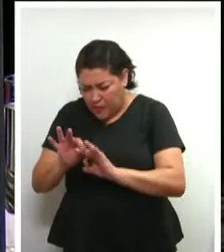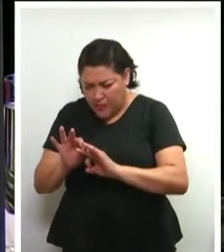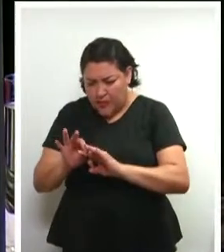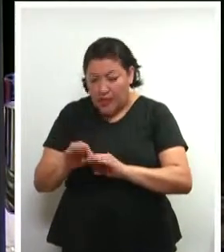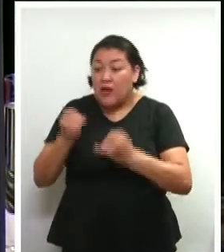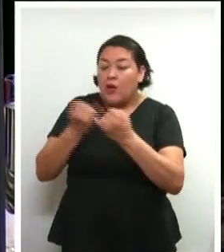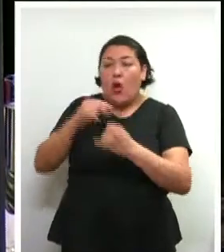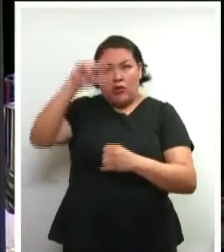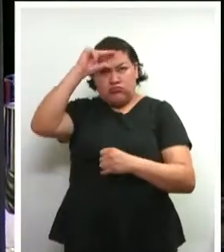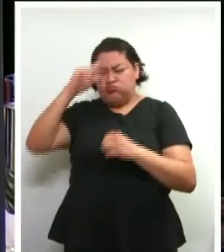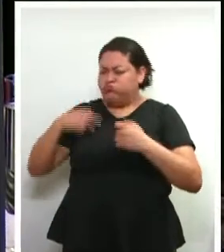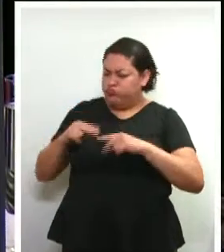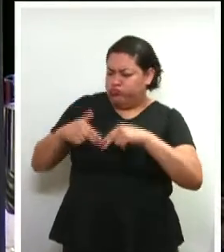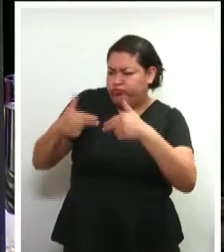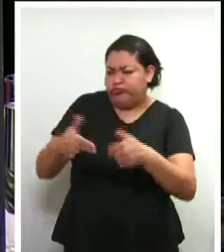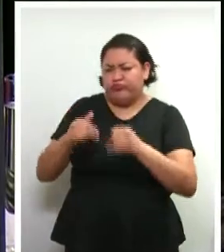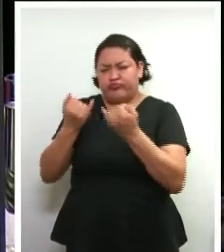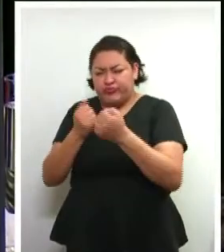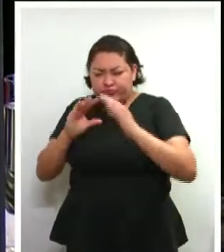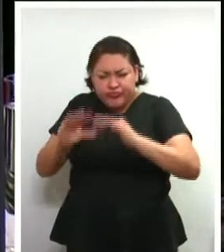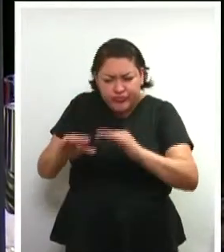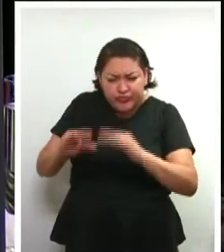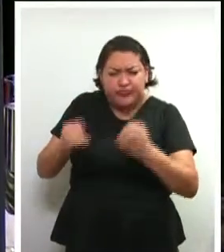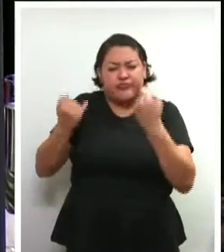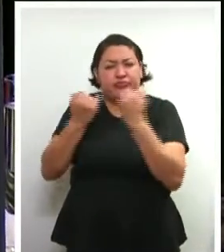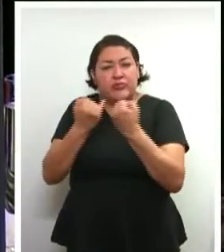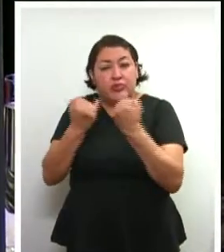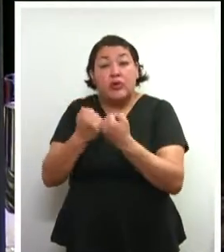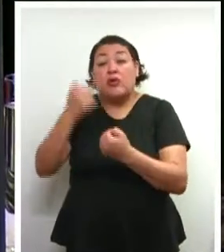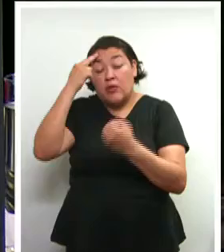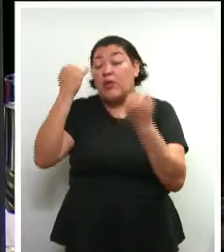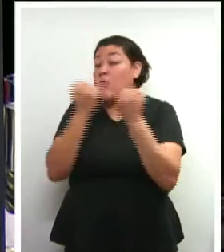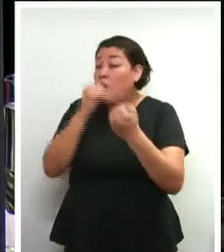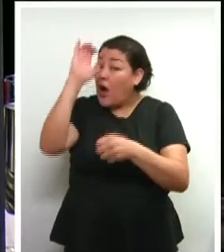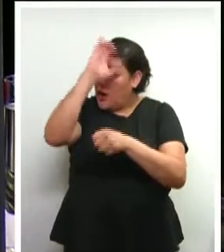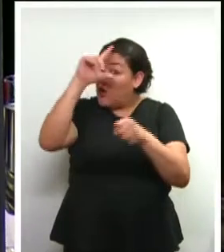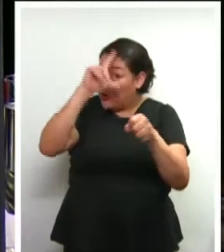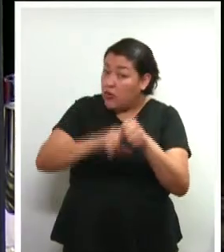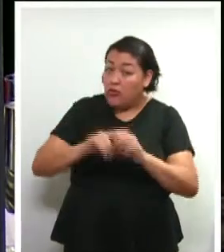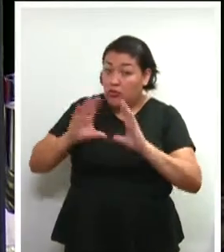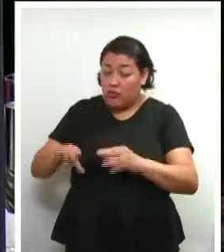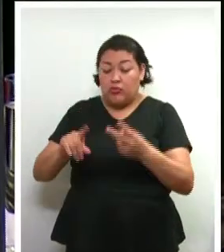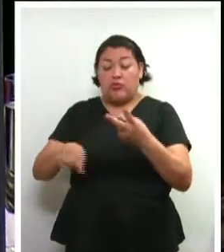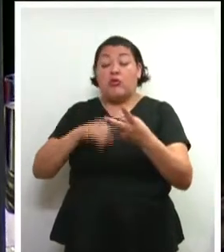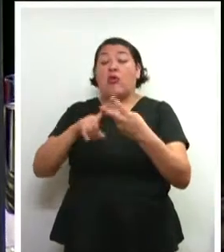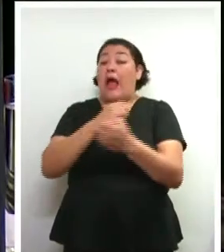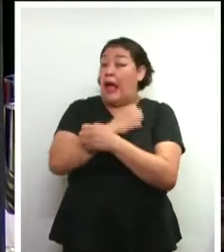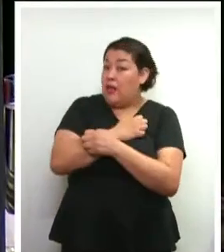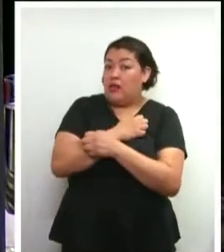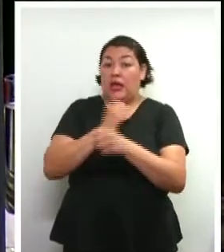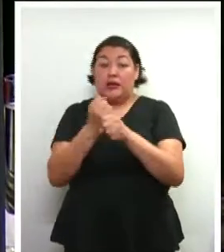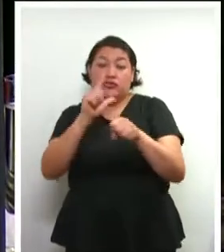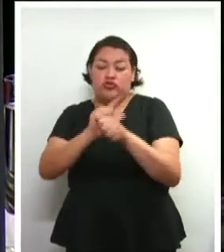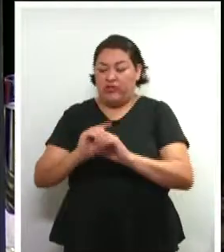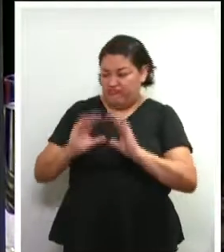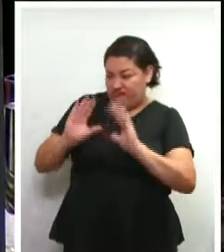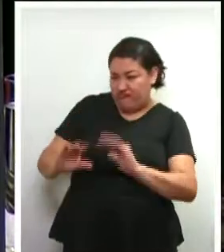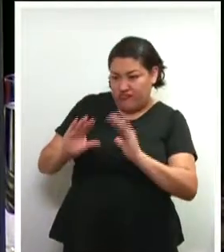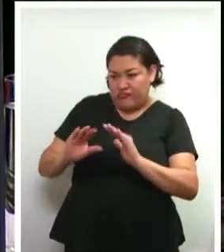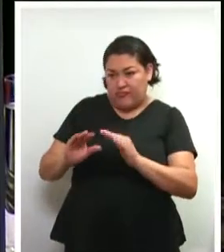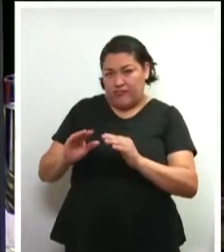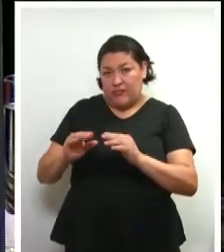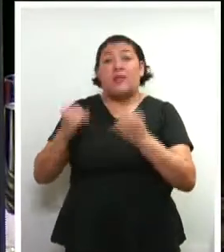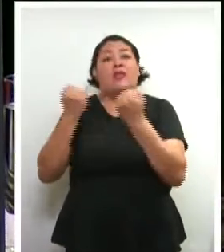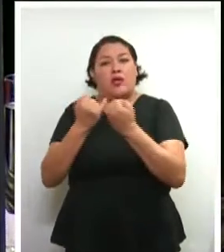transmisión de saberes para la vida, incluyendo valores culturales, éticos y sociales.